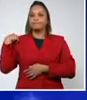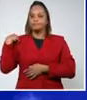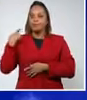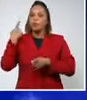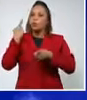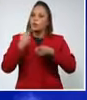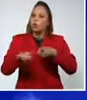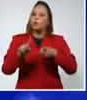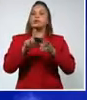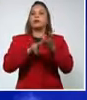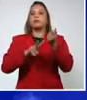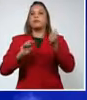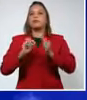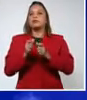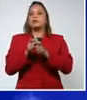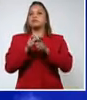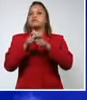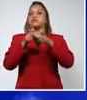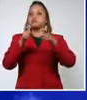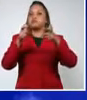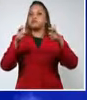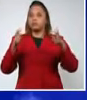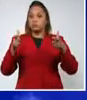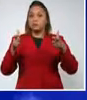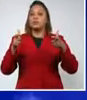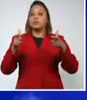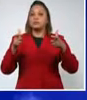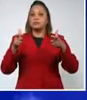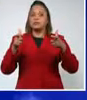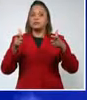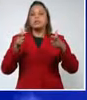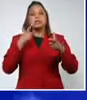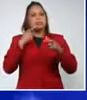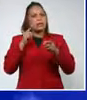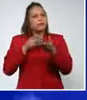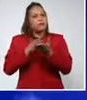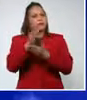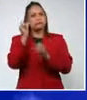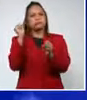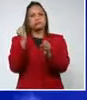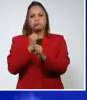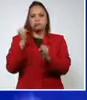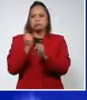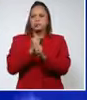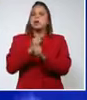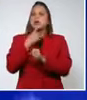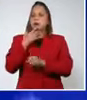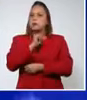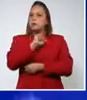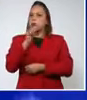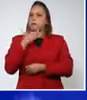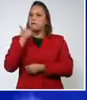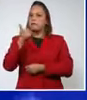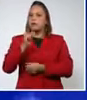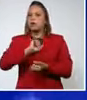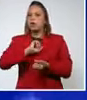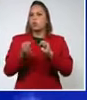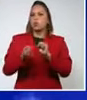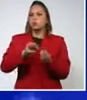con una elevada transmisión que con las acciones que han realizado han logrado un control de la